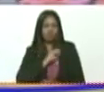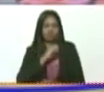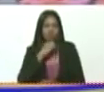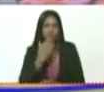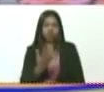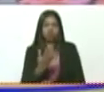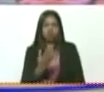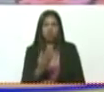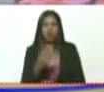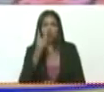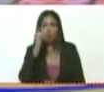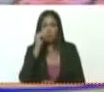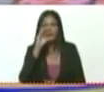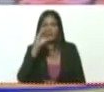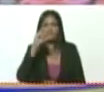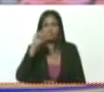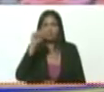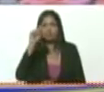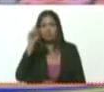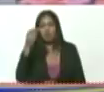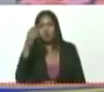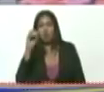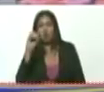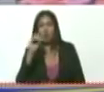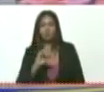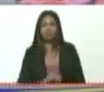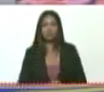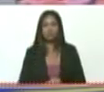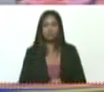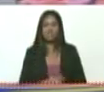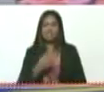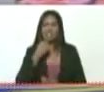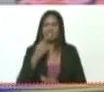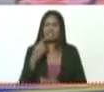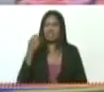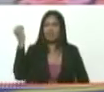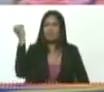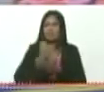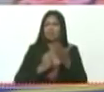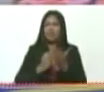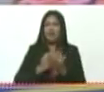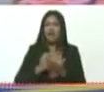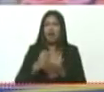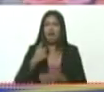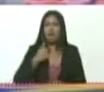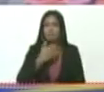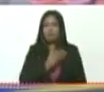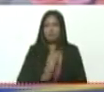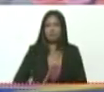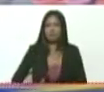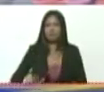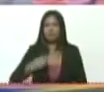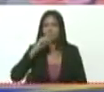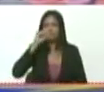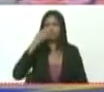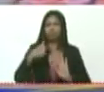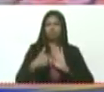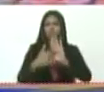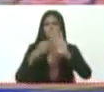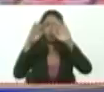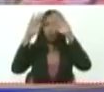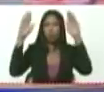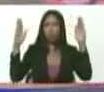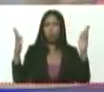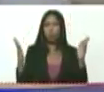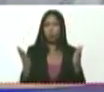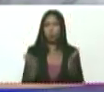el general Cisco, muy cobarde, hablaba de matar al presidente de la República y mostrarlo al mundo,